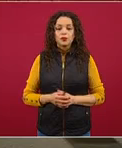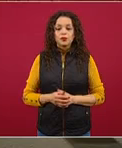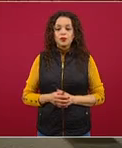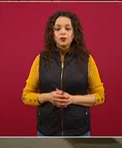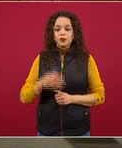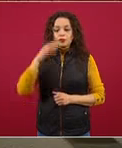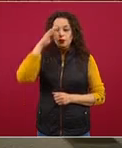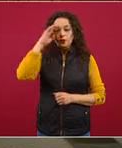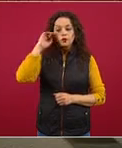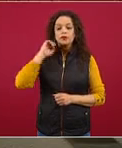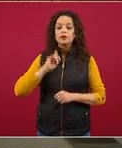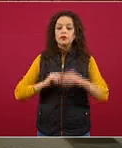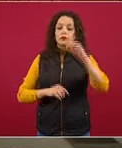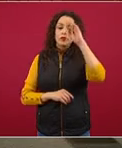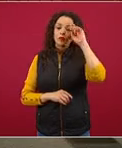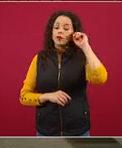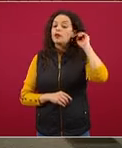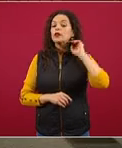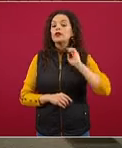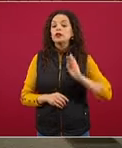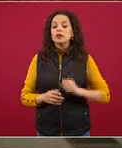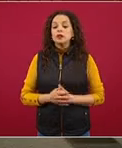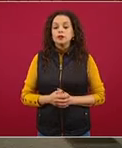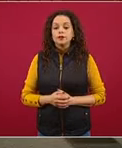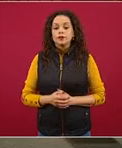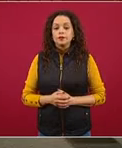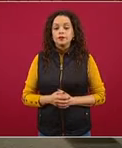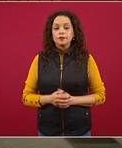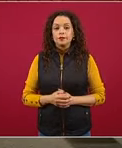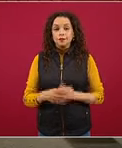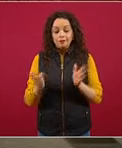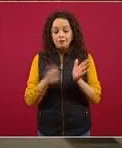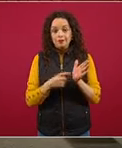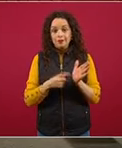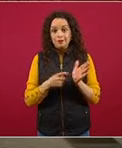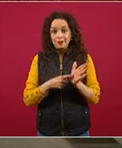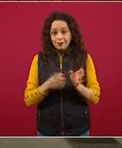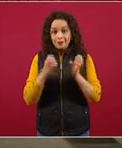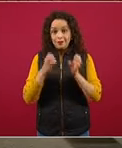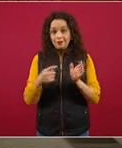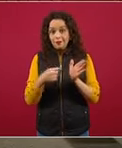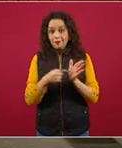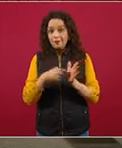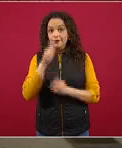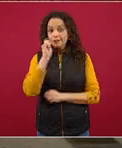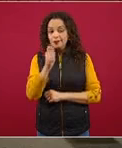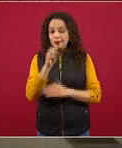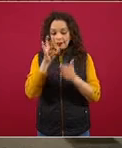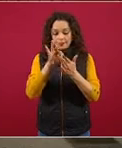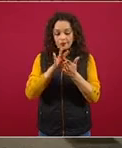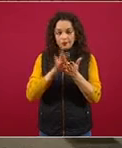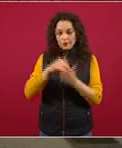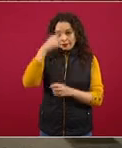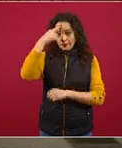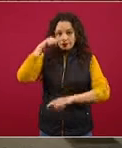Aquí está el lineamiento para el semáforo de riesgo epidémico